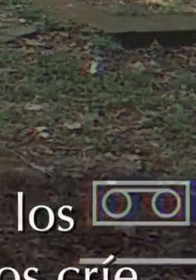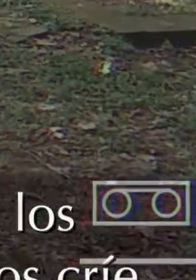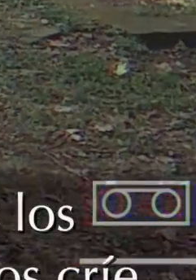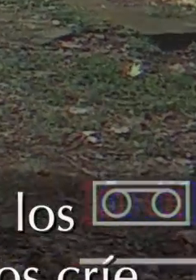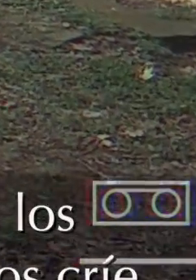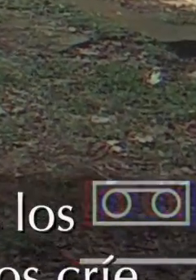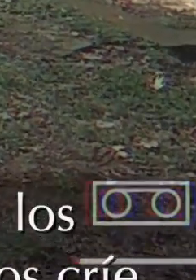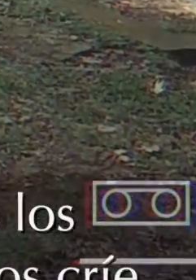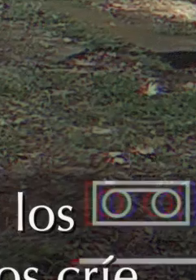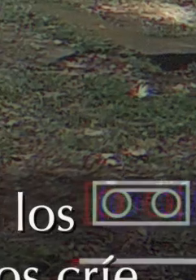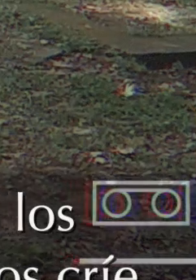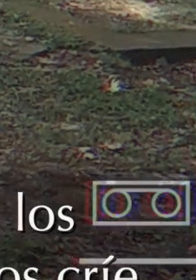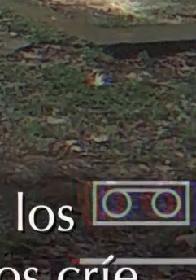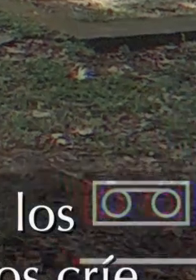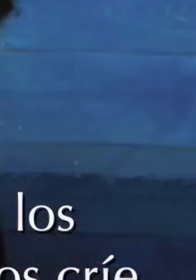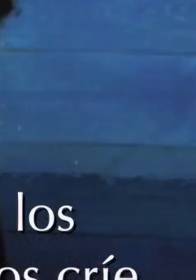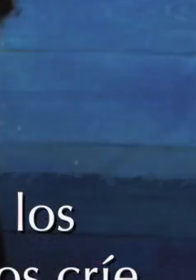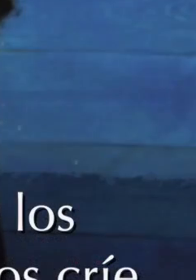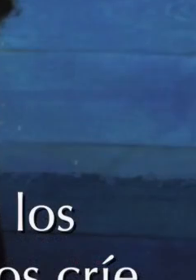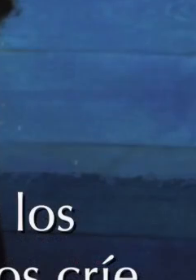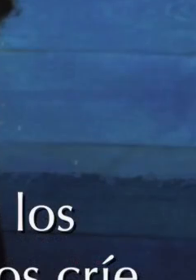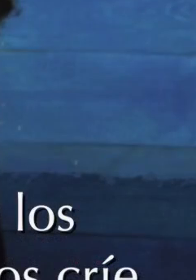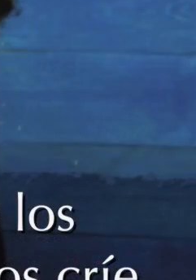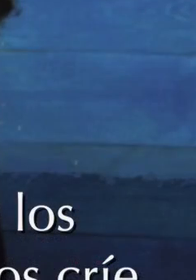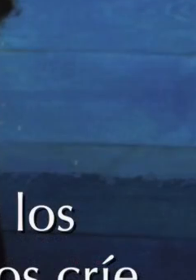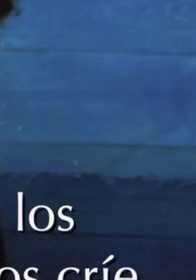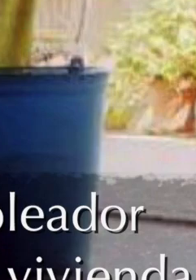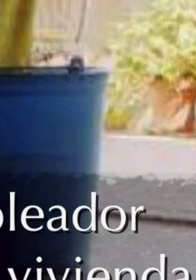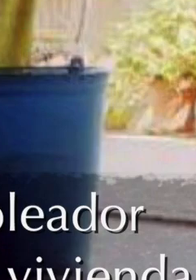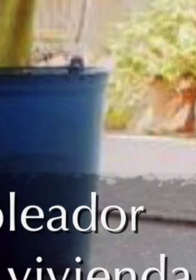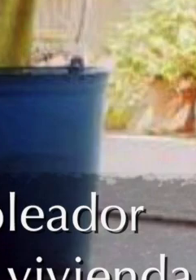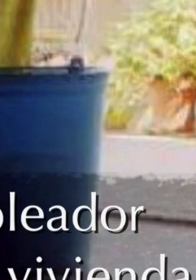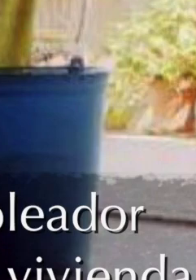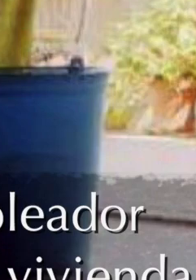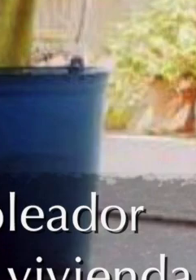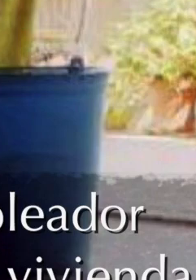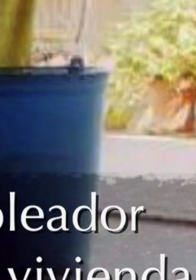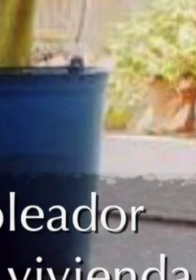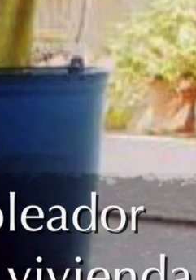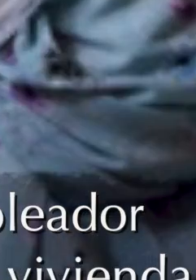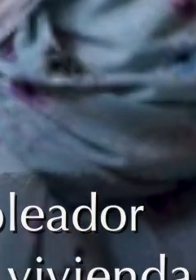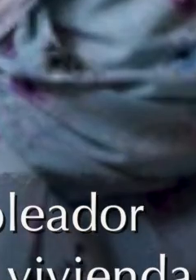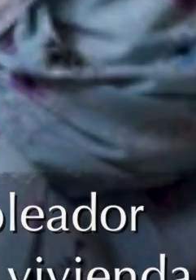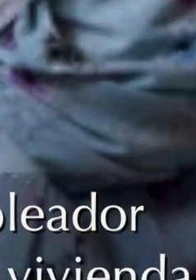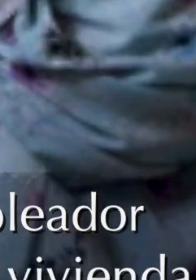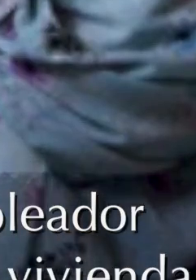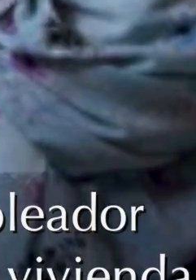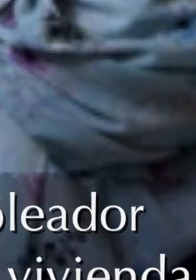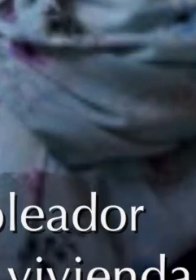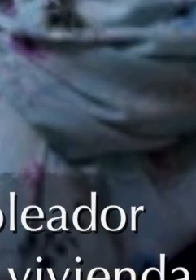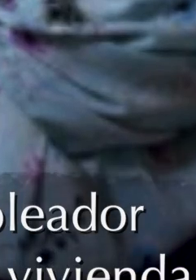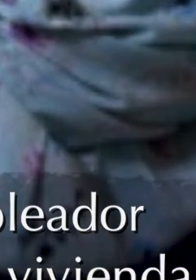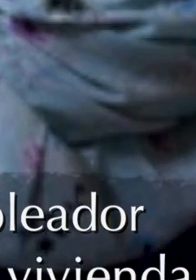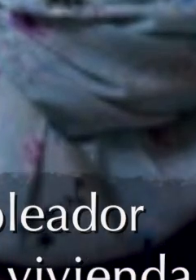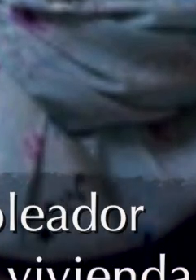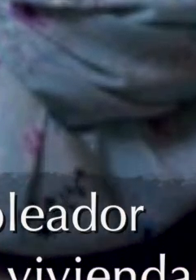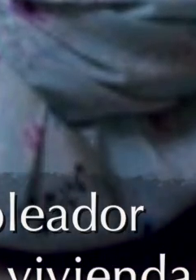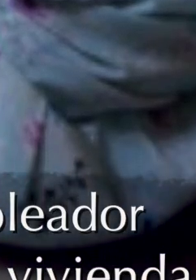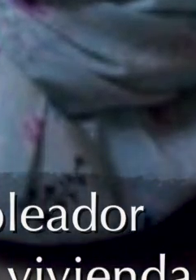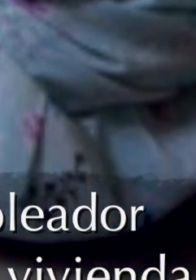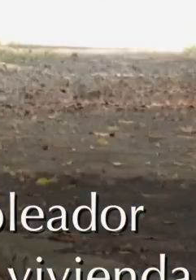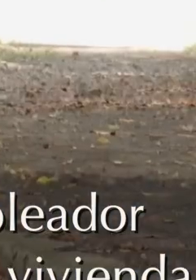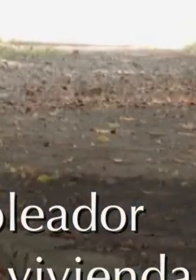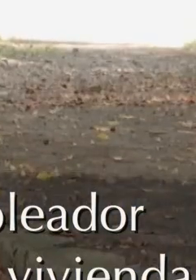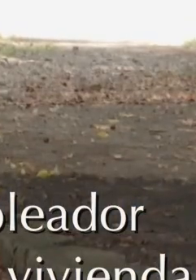sus padres los han ofrecido a un empleador para que éste los críe y pasan a depender completamente del empleador para sus necesidades vitales